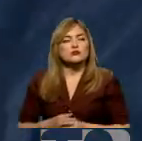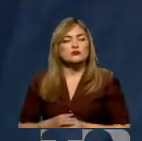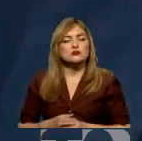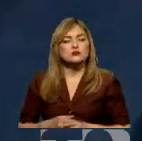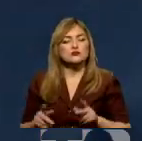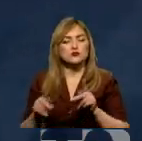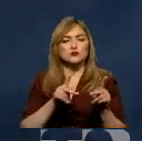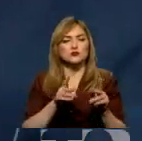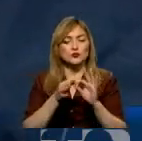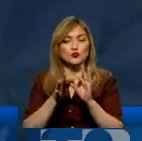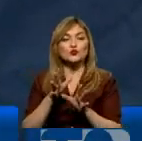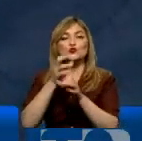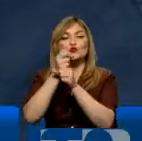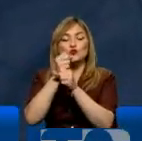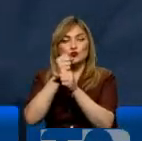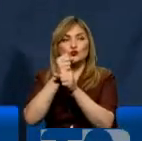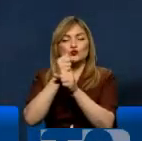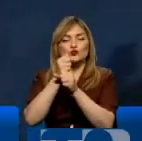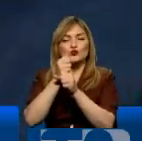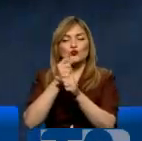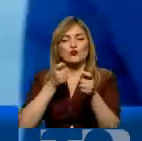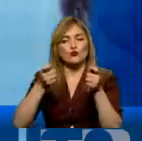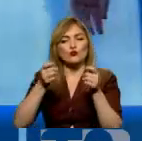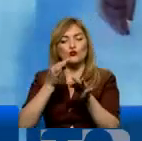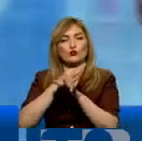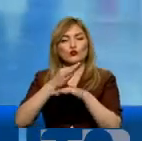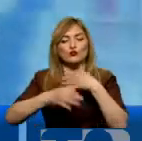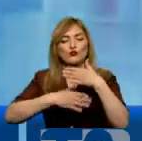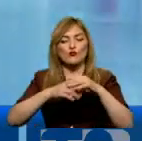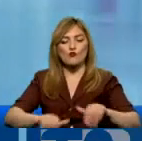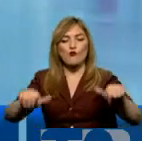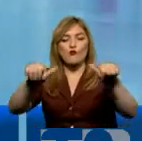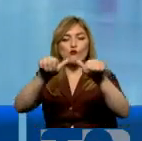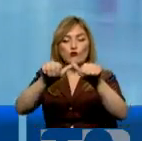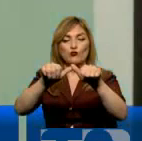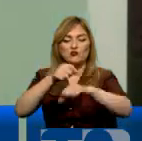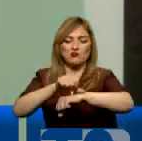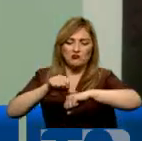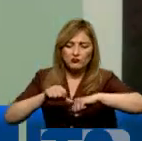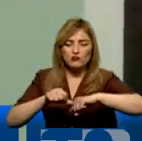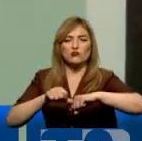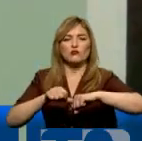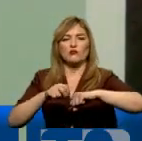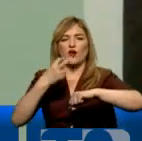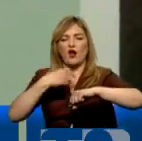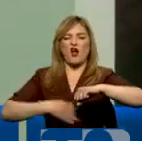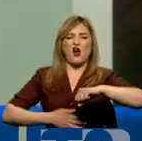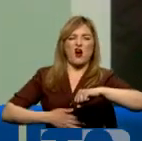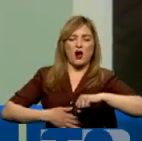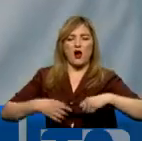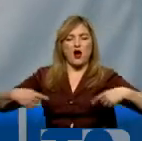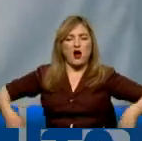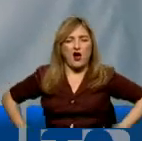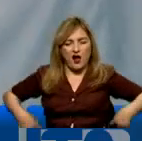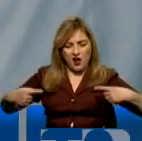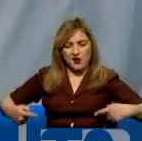plan de intervención para recuperar y poner totalmente operativas todas las áreas, incluidas quirófanos, gastroenterología, diálisis, central de